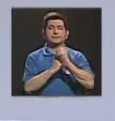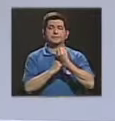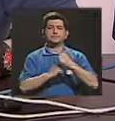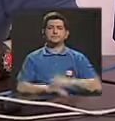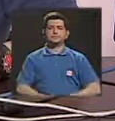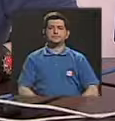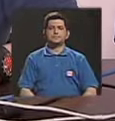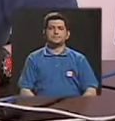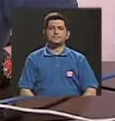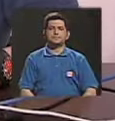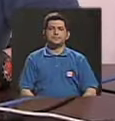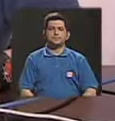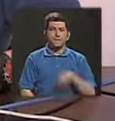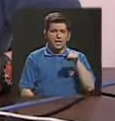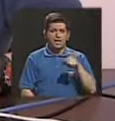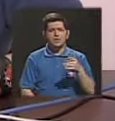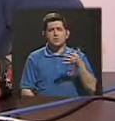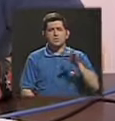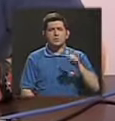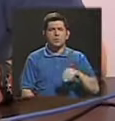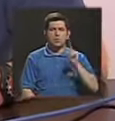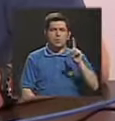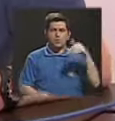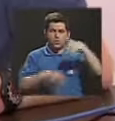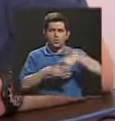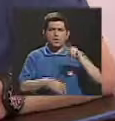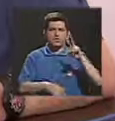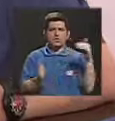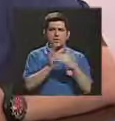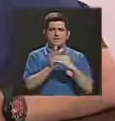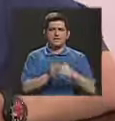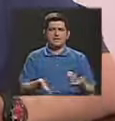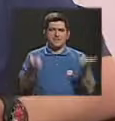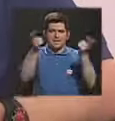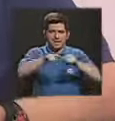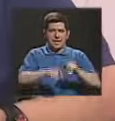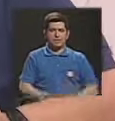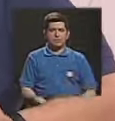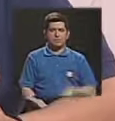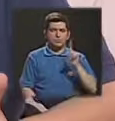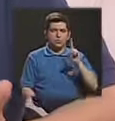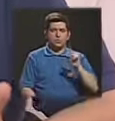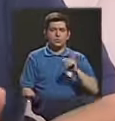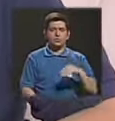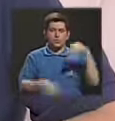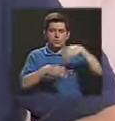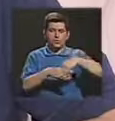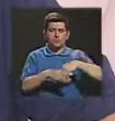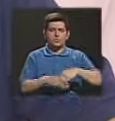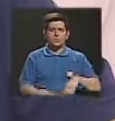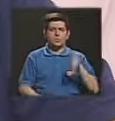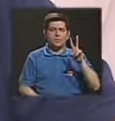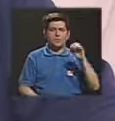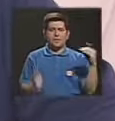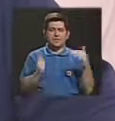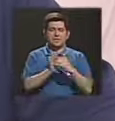condición. Tiene una prevalencia estimada de más o menos 1 en 20.000 casos, 1 en 20.000 nacidos